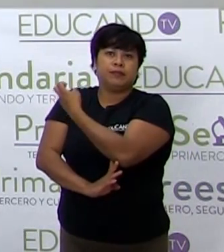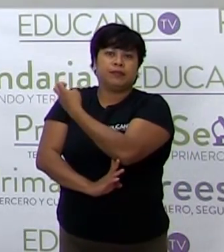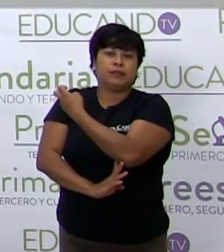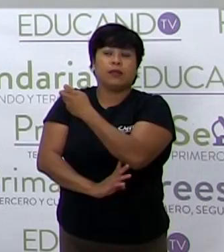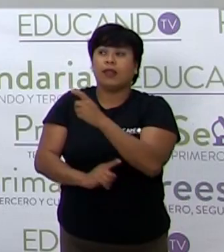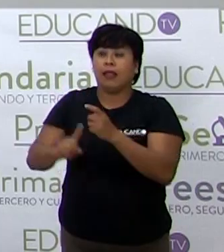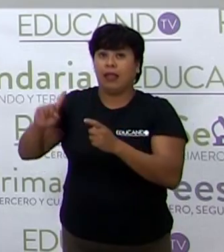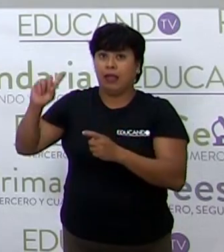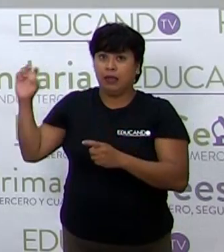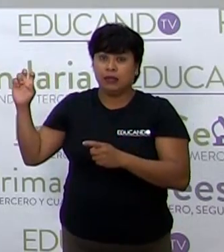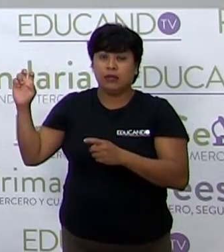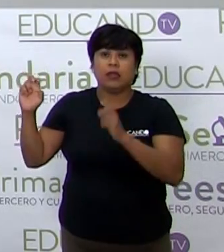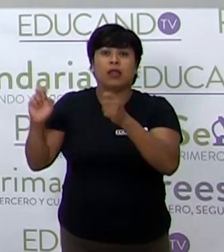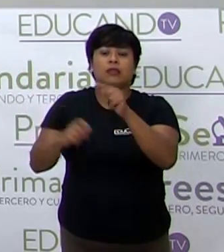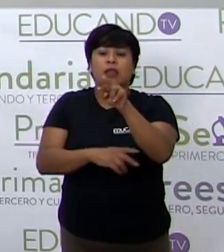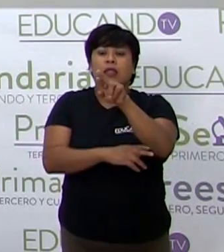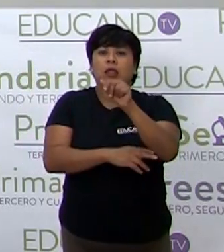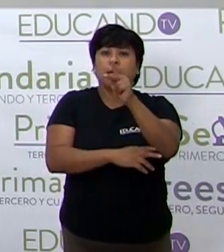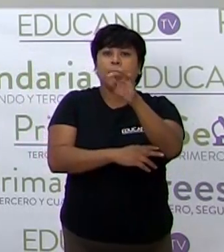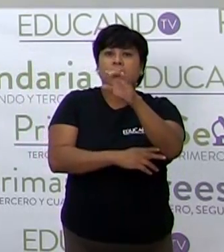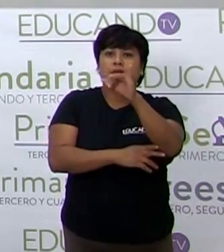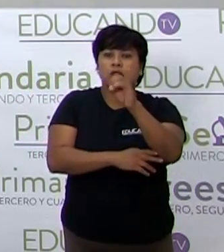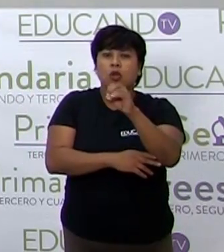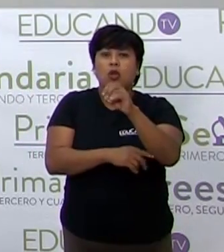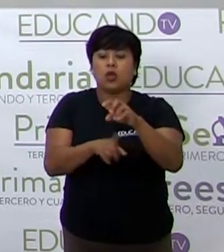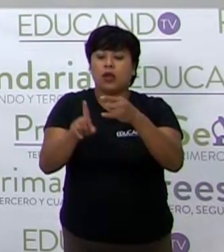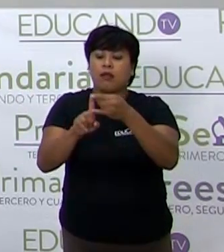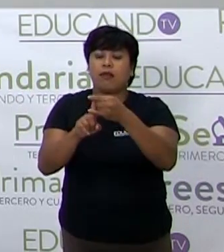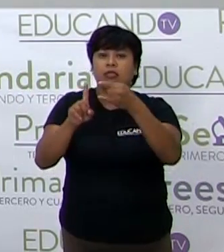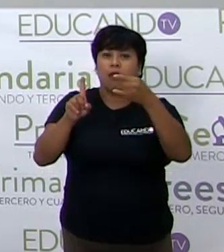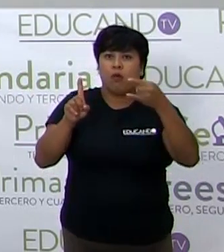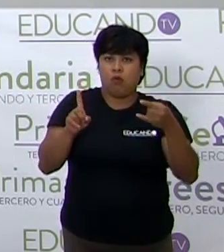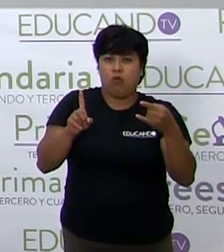Este es un trapecio rectángulo.